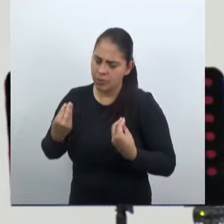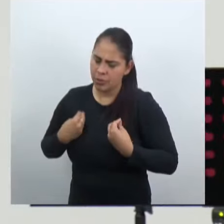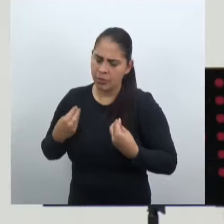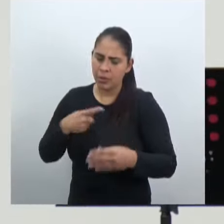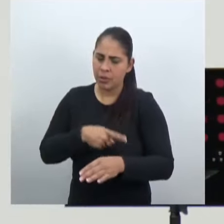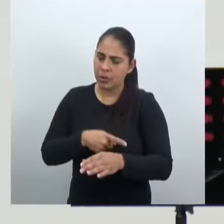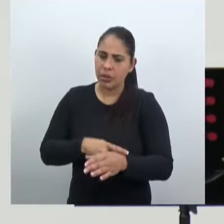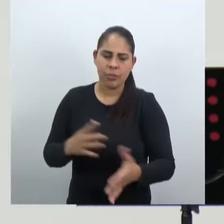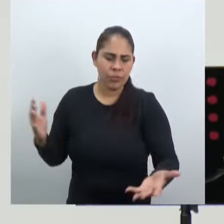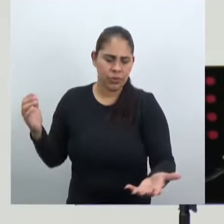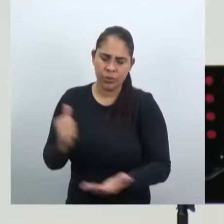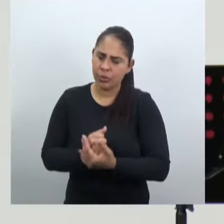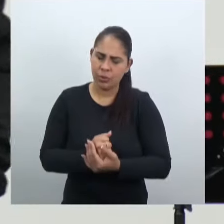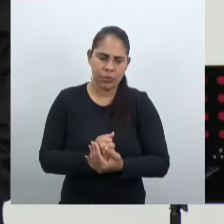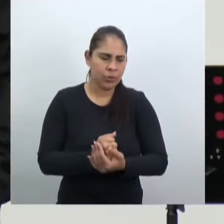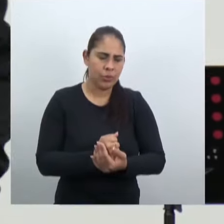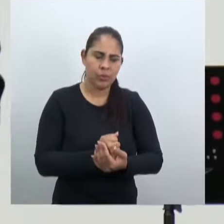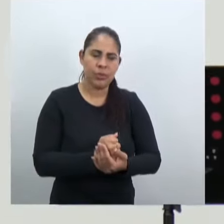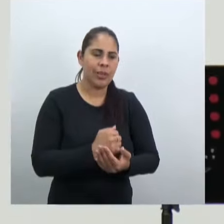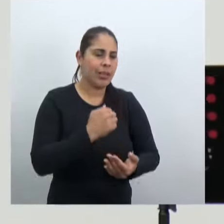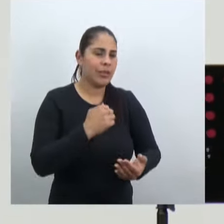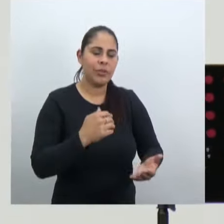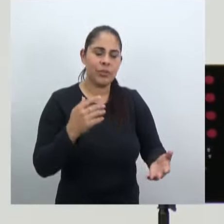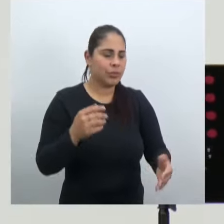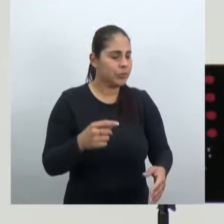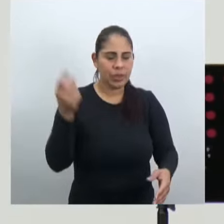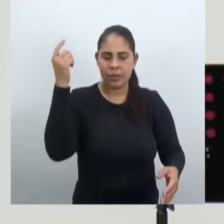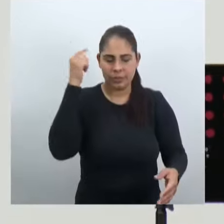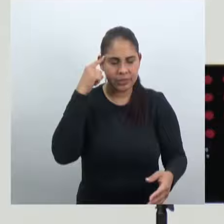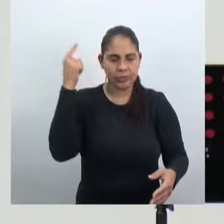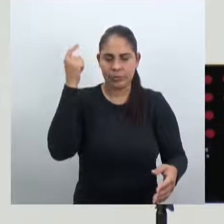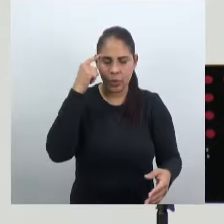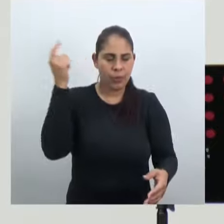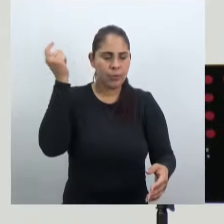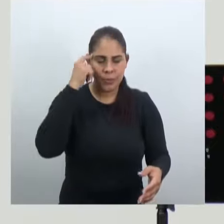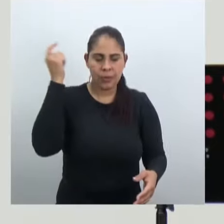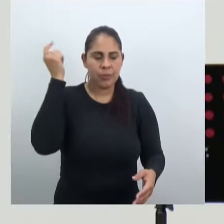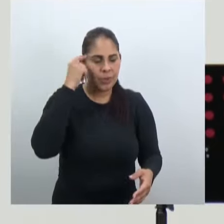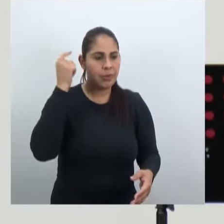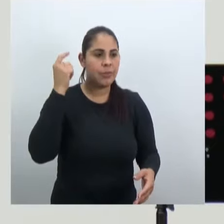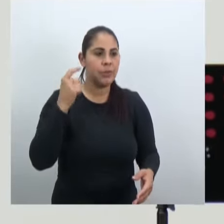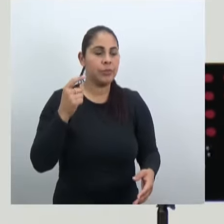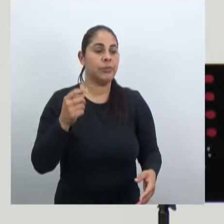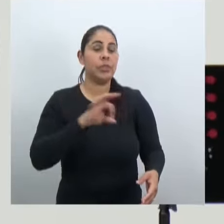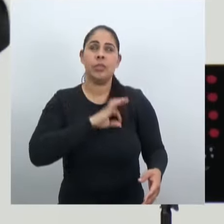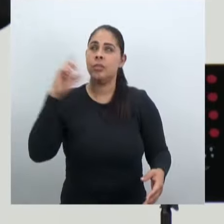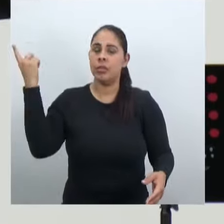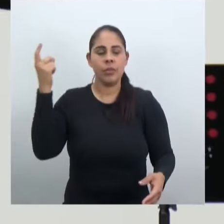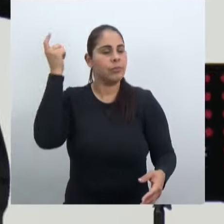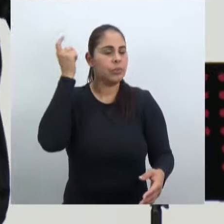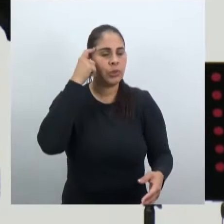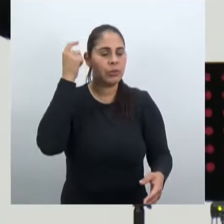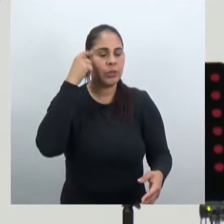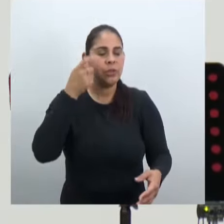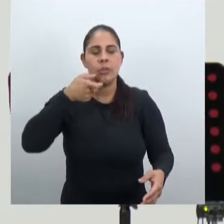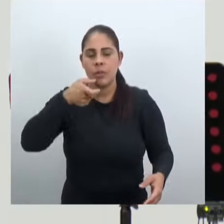Todo tiempo, algo del Señor está en mi mente, todo el tiempo. Pregúntale a la pastora, todo el tiempo. Yo solo pienso en el Señor, pienso